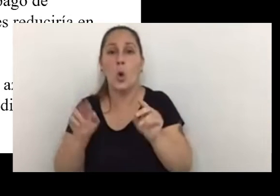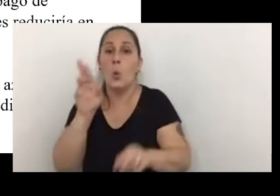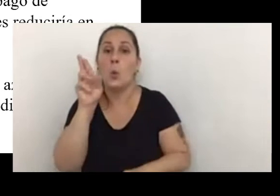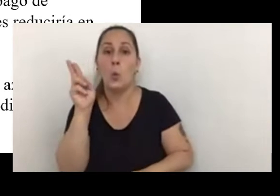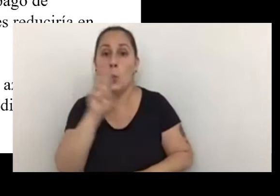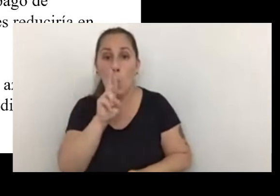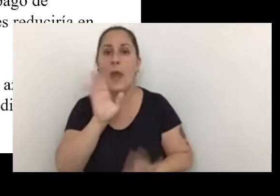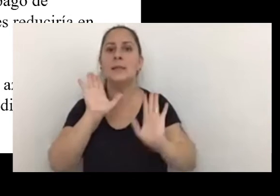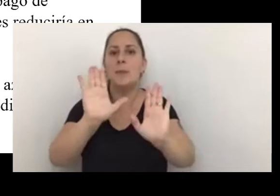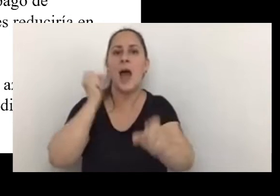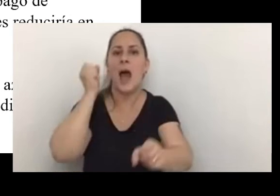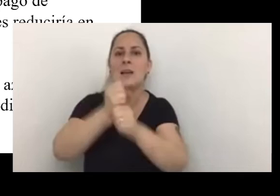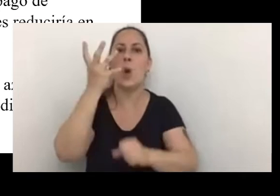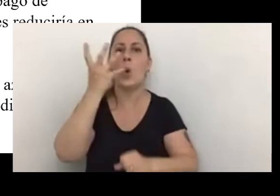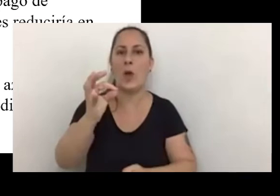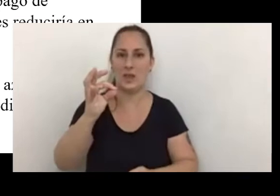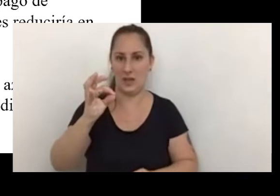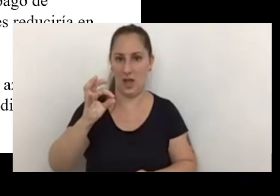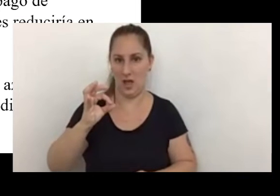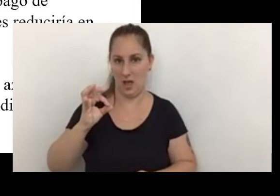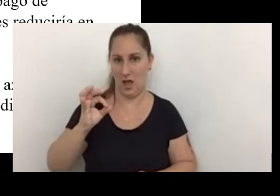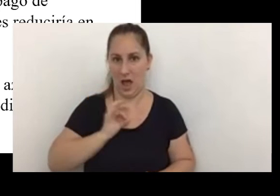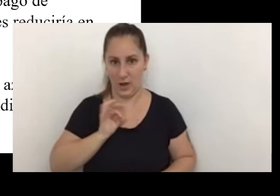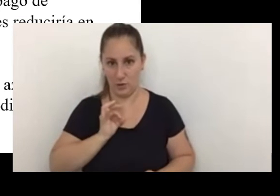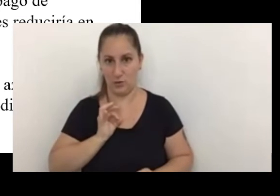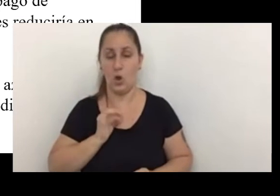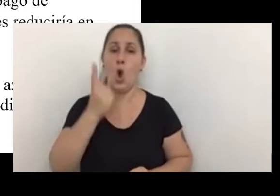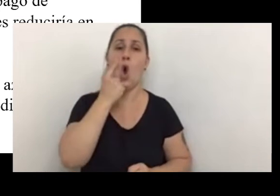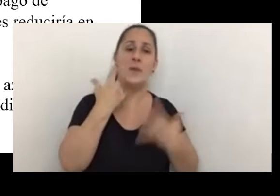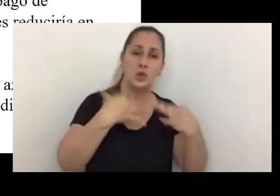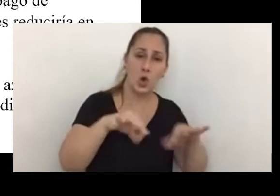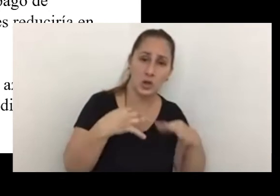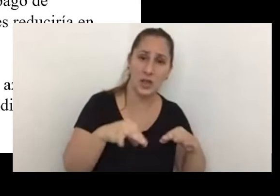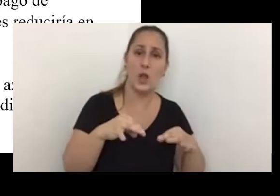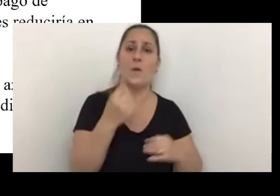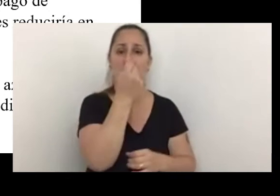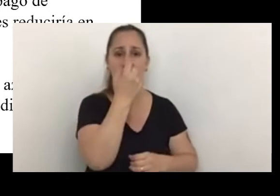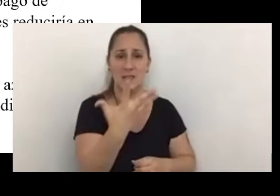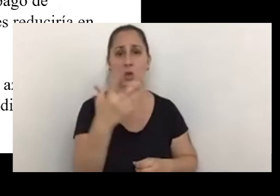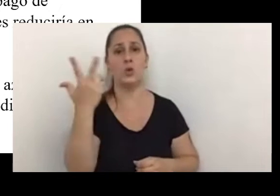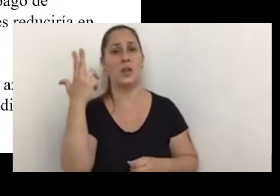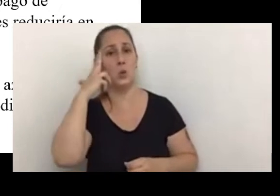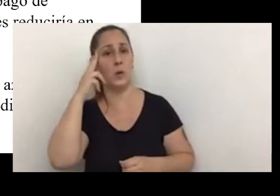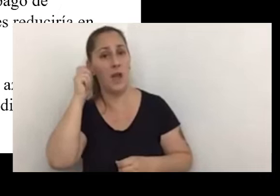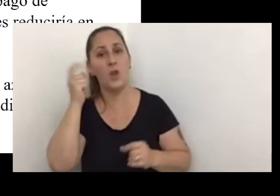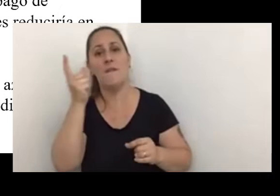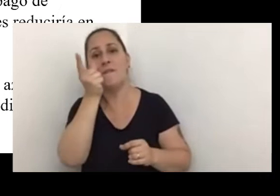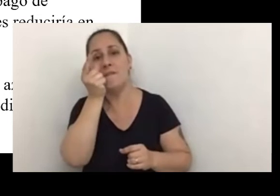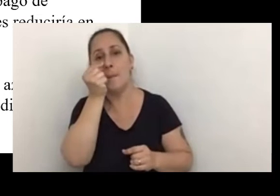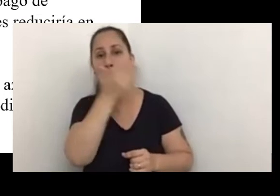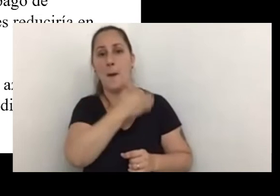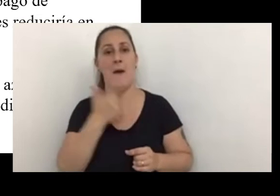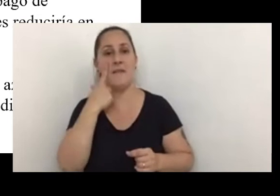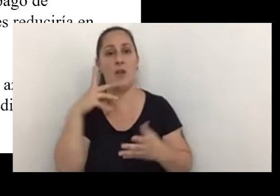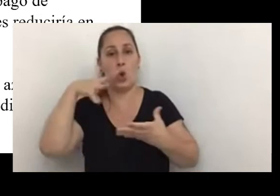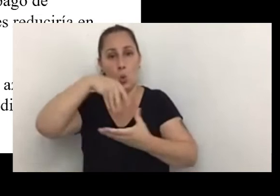procrear. Casi la mitad de los hombres solteros entre 25 y 39 años viven con los padres, y en este